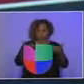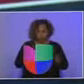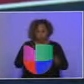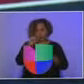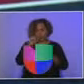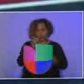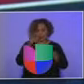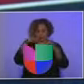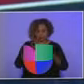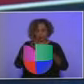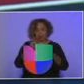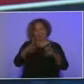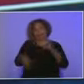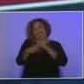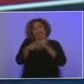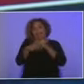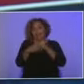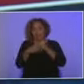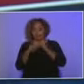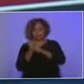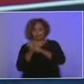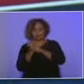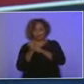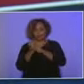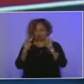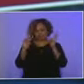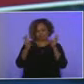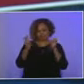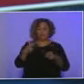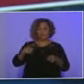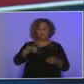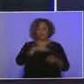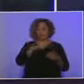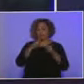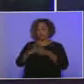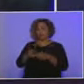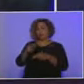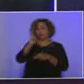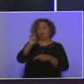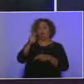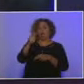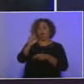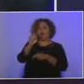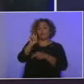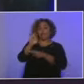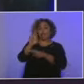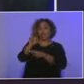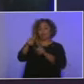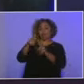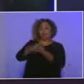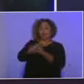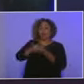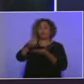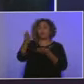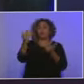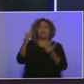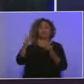Media hora el extra inning de Jugando Pelota Dura y rápido nos conectamos con nuestro buen amigo Jorge Viera desde la ciudad de Nueva York. Jorge, ¿cómo